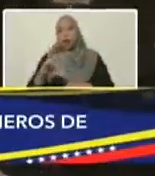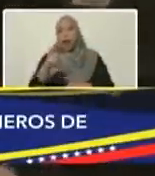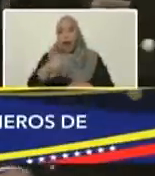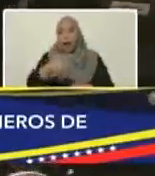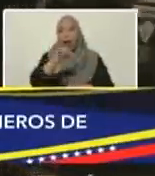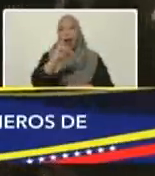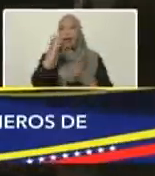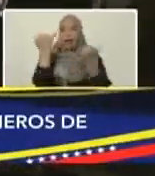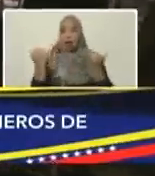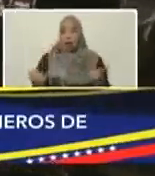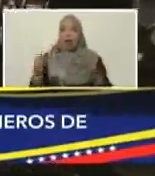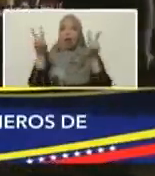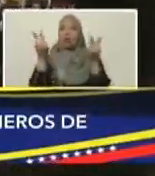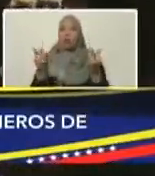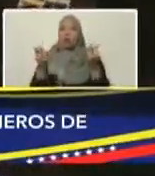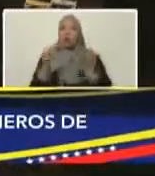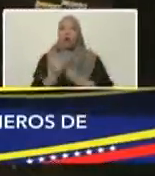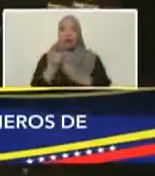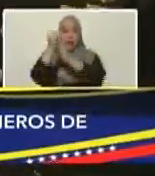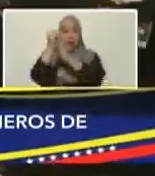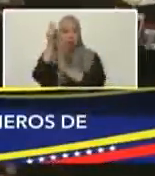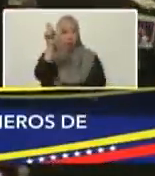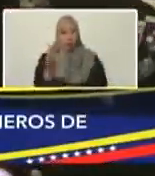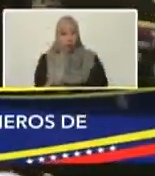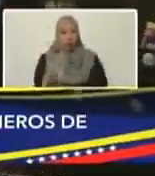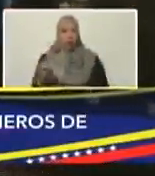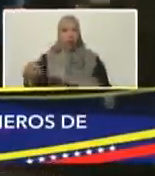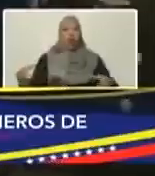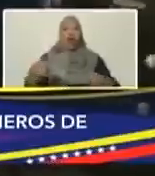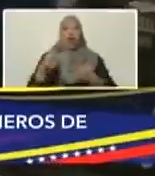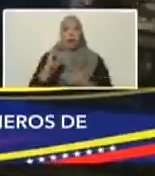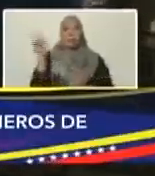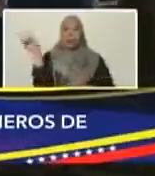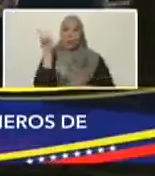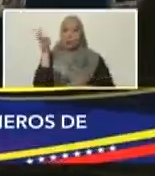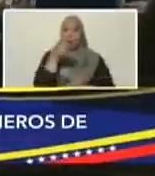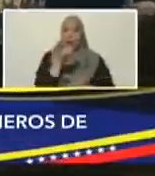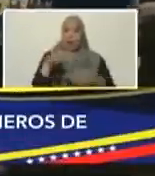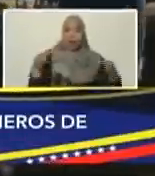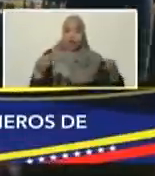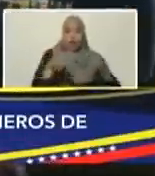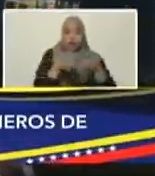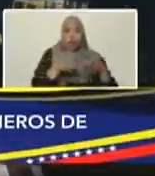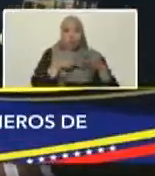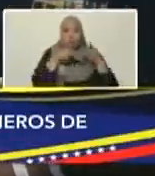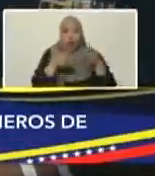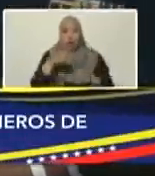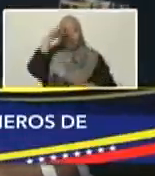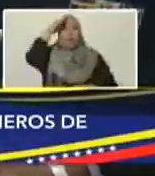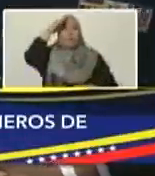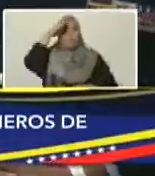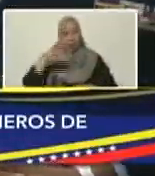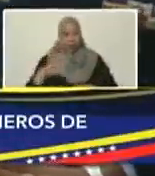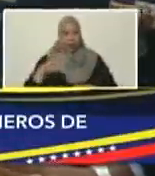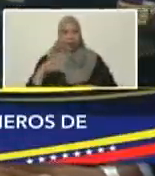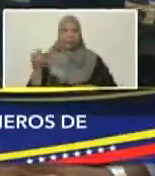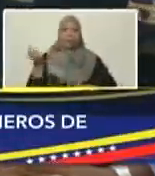Venezuela cuenta con una Fuerza Armada Nacional Bolivariana forjada en los valores